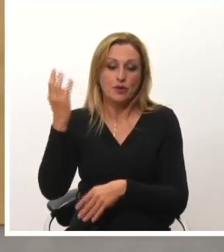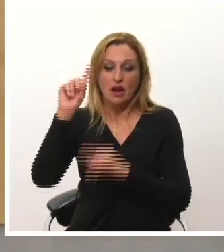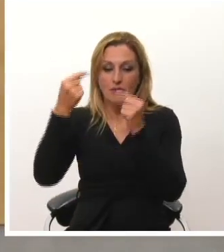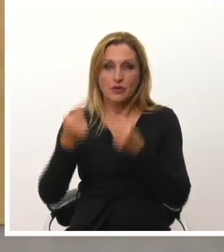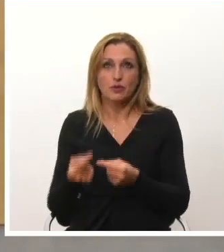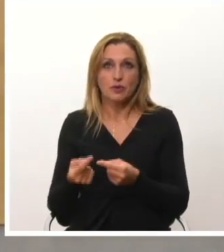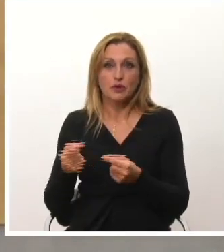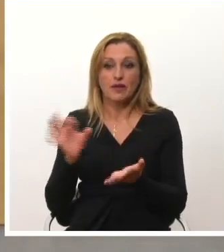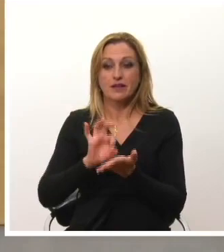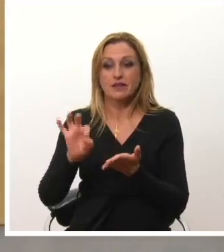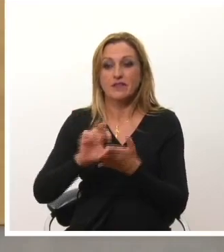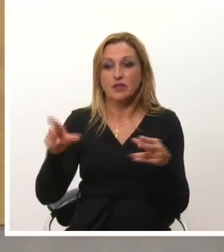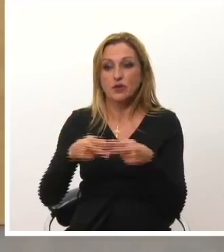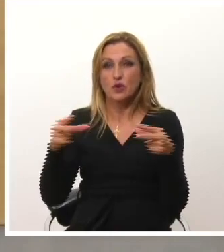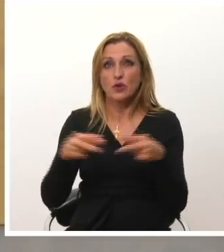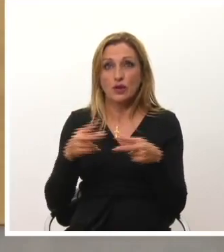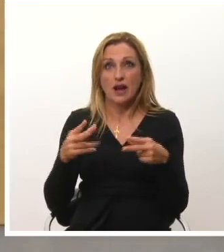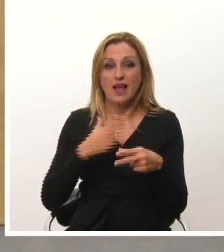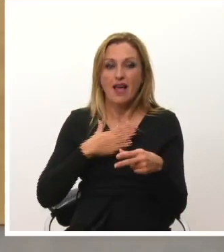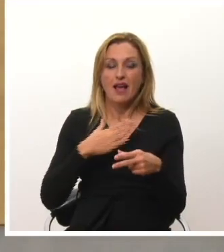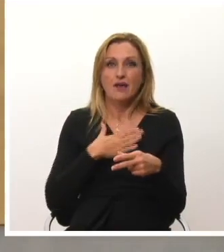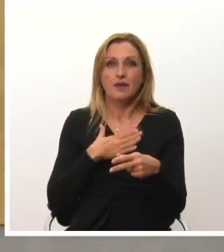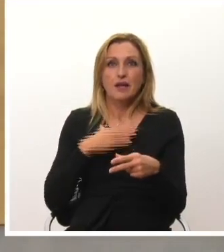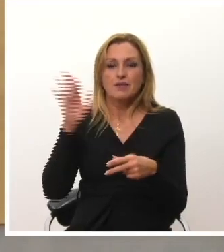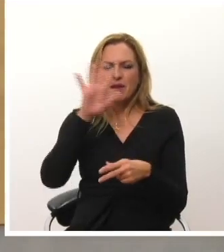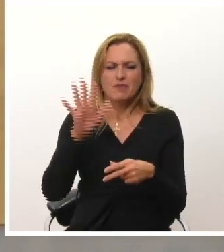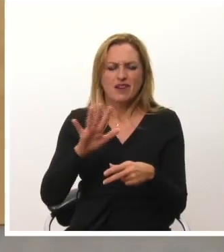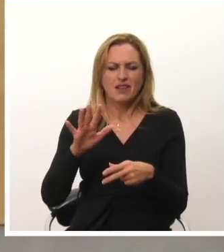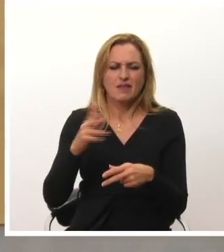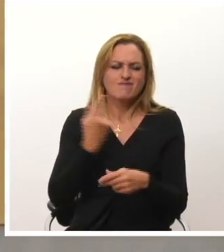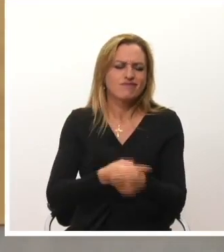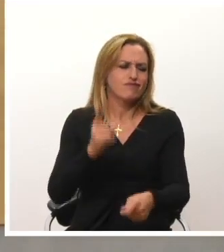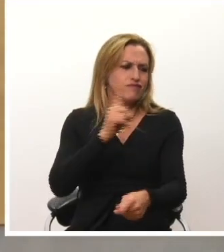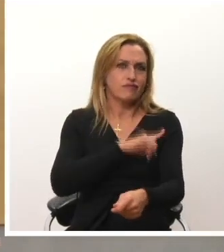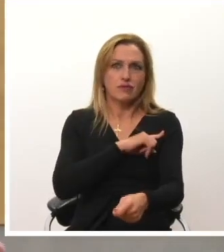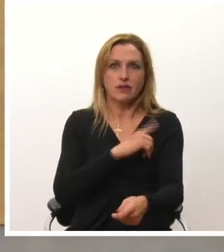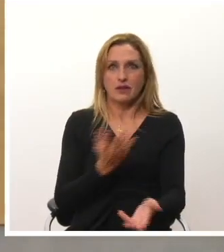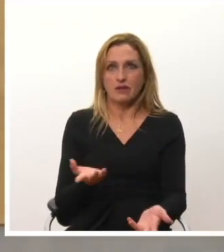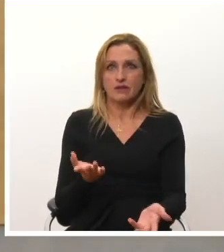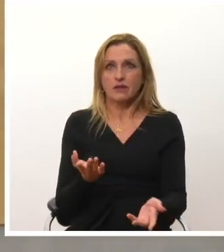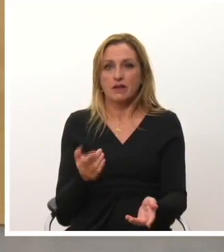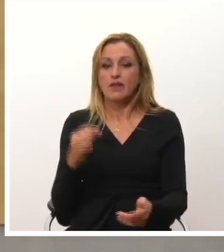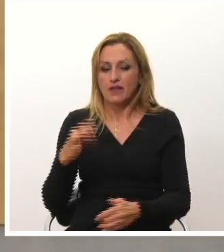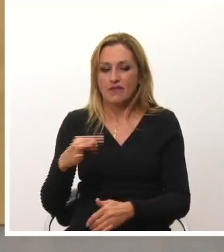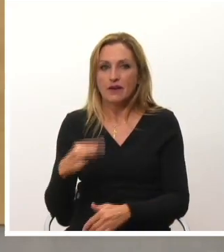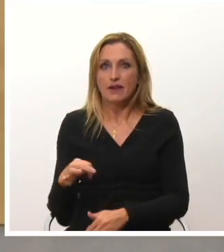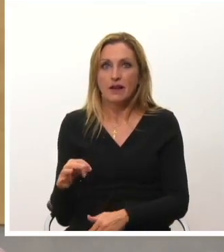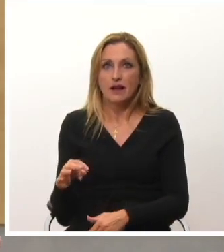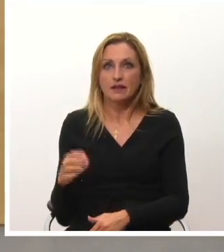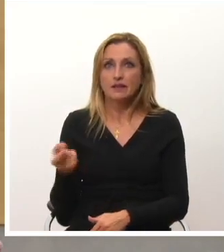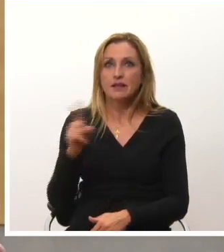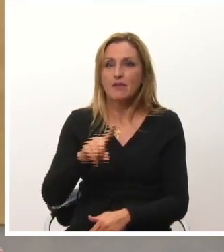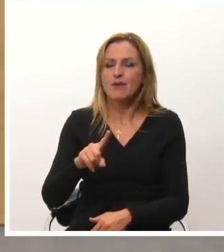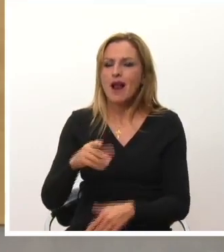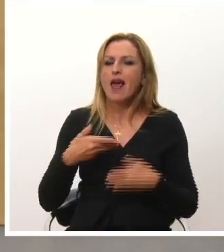que haya servicios sociales creo que me parece una me parece una exageración de verdad De todas formas también le digo que las